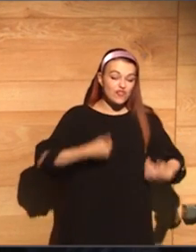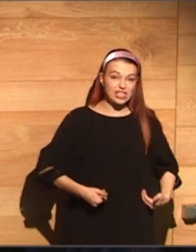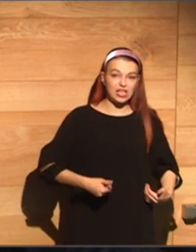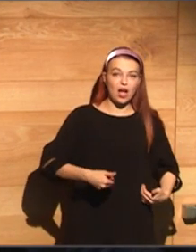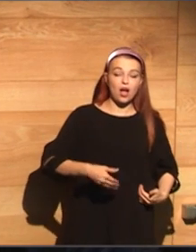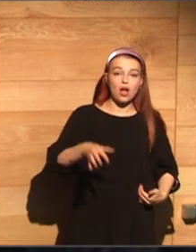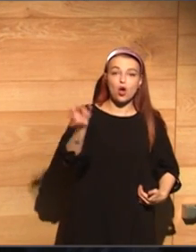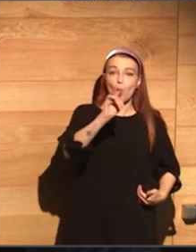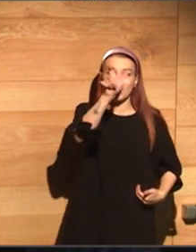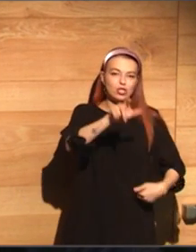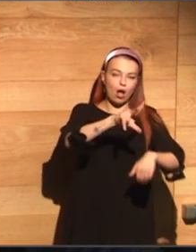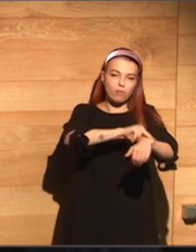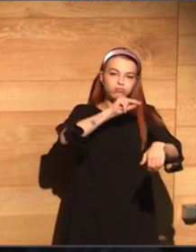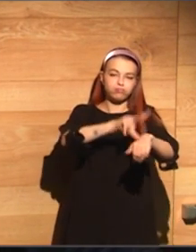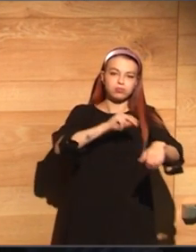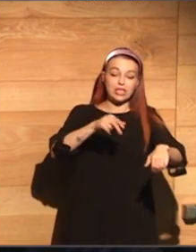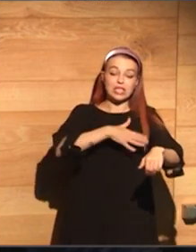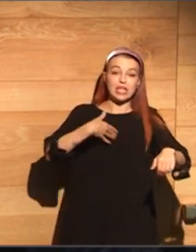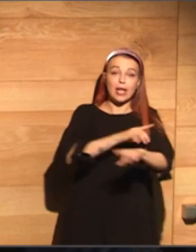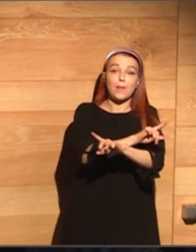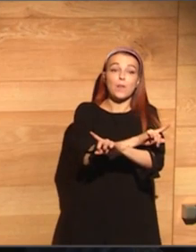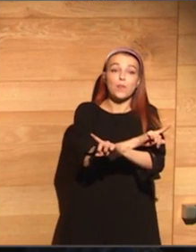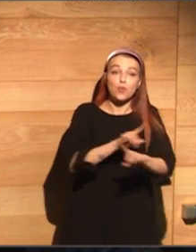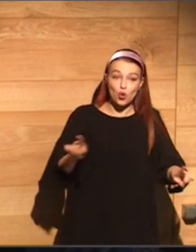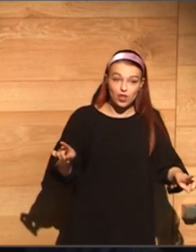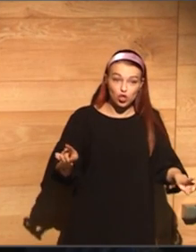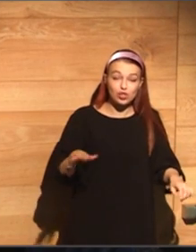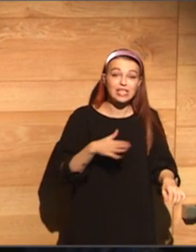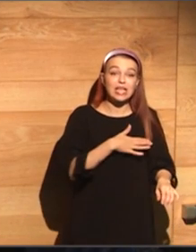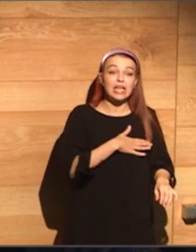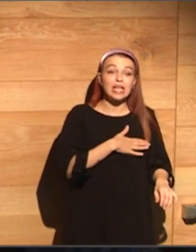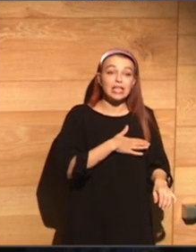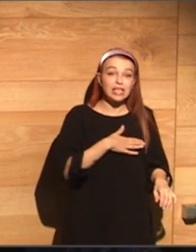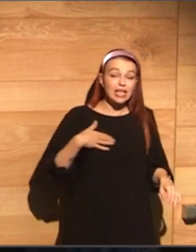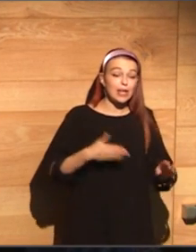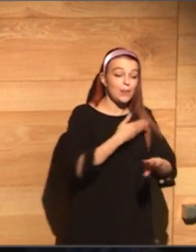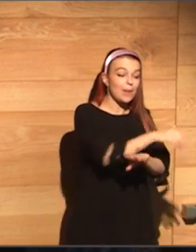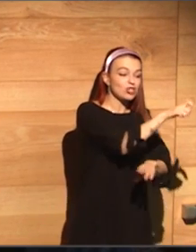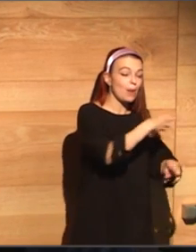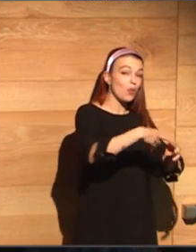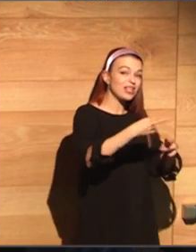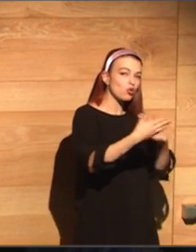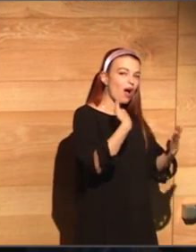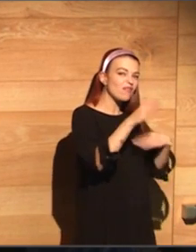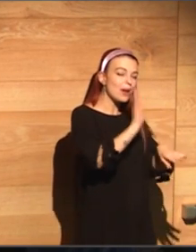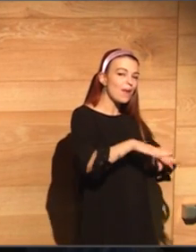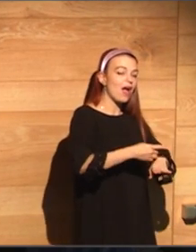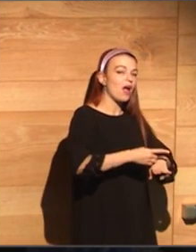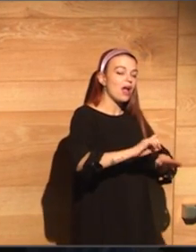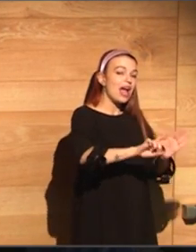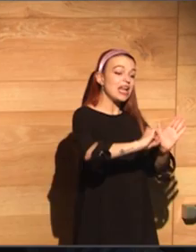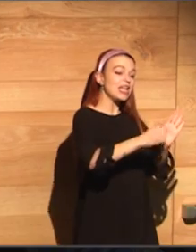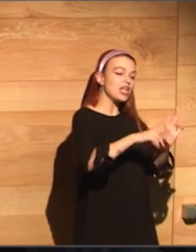Él pretende convencer a un político de que prohíba todo eso y que por decreto ley sea obligatorio tener